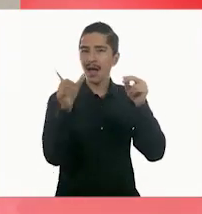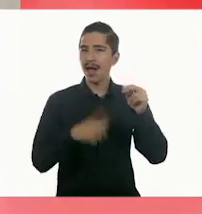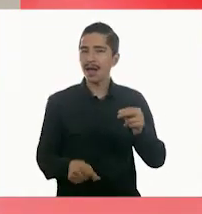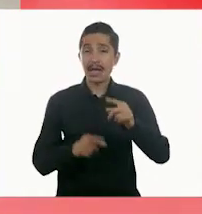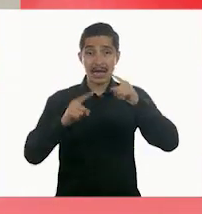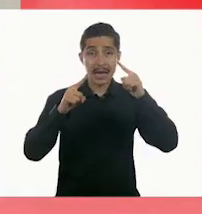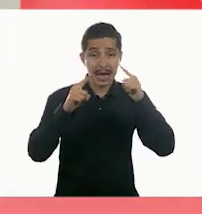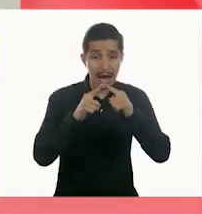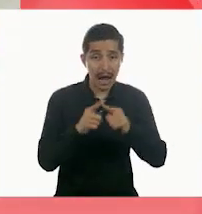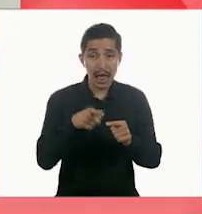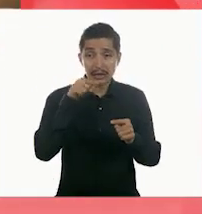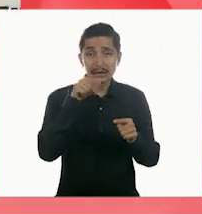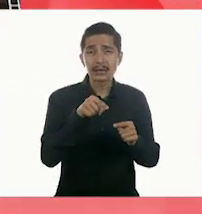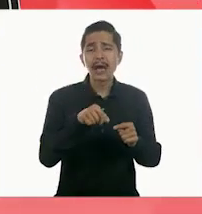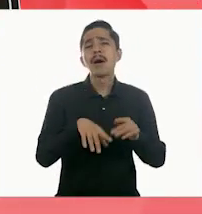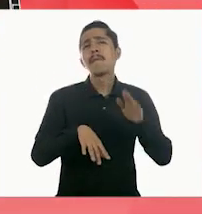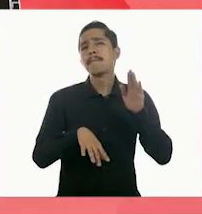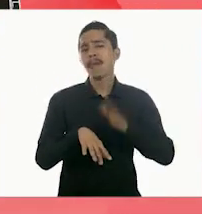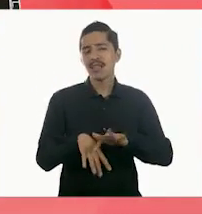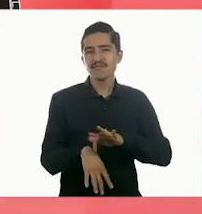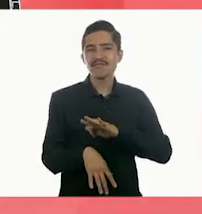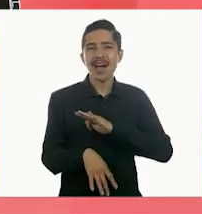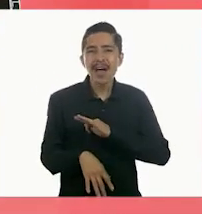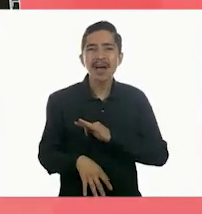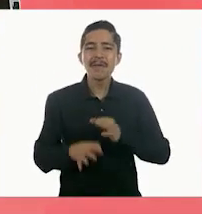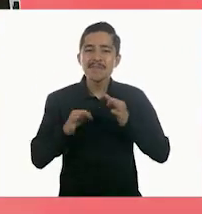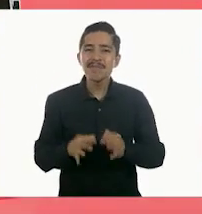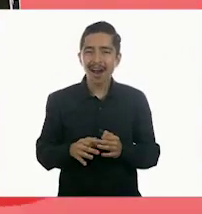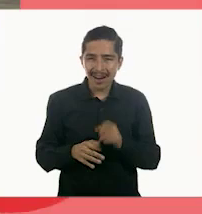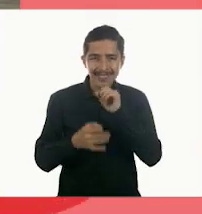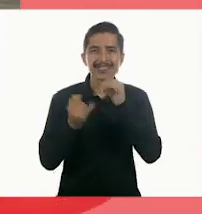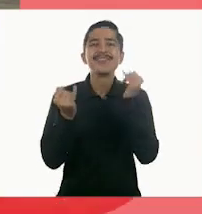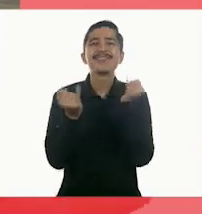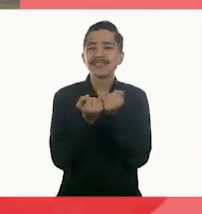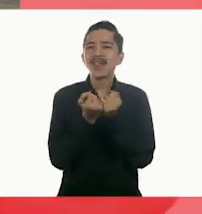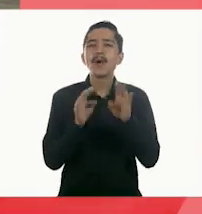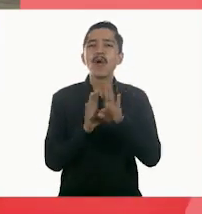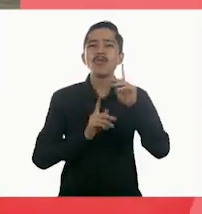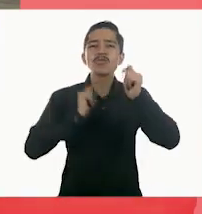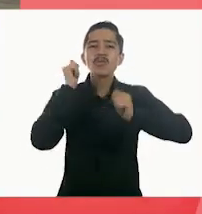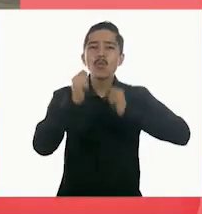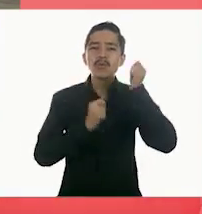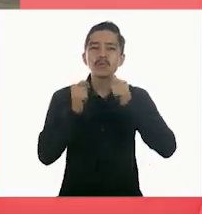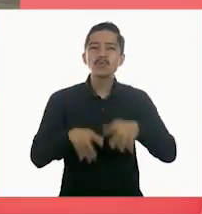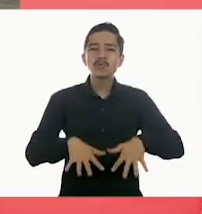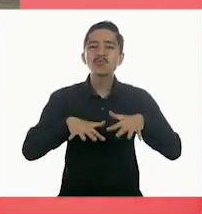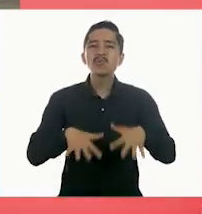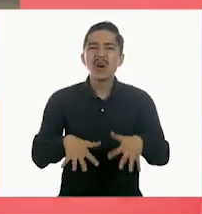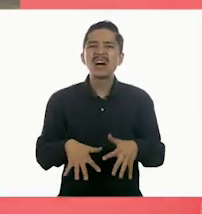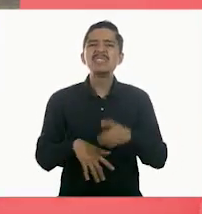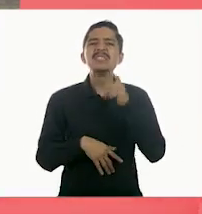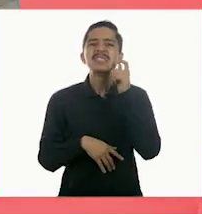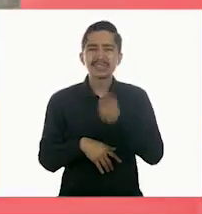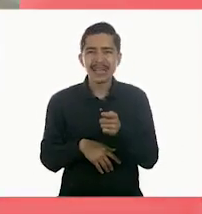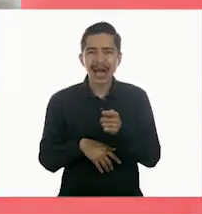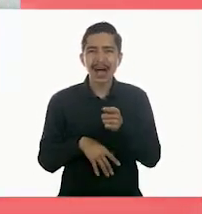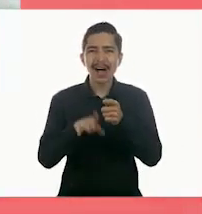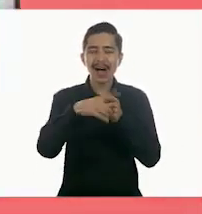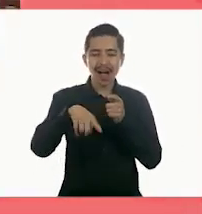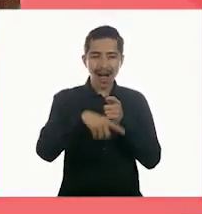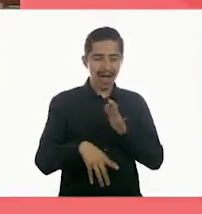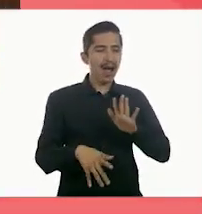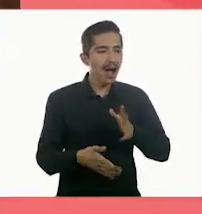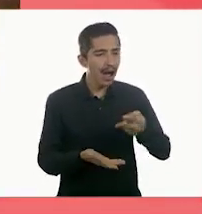iglesia es un punto más allá de la fe y se convierte en una atracción turística que nos invita a hacer un alto en el